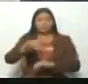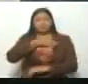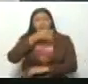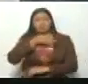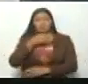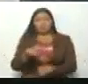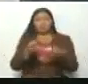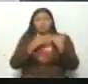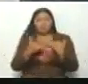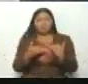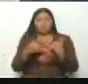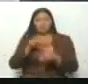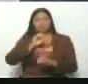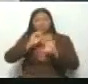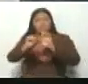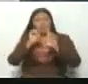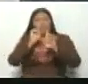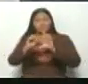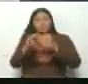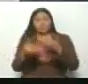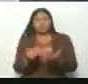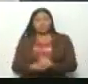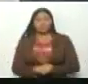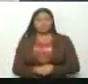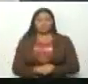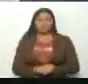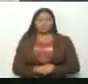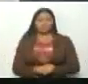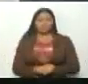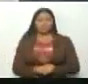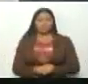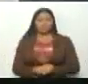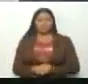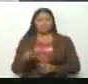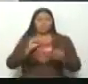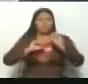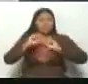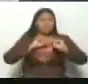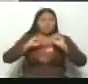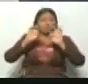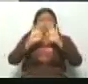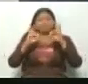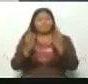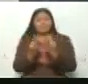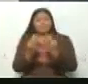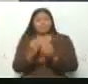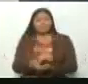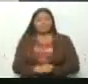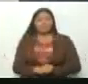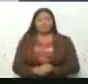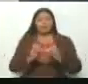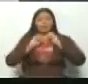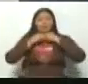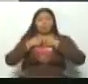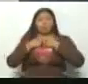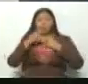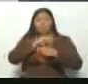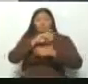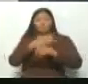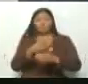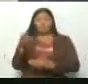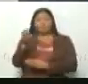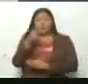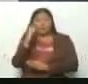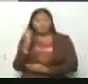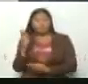sociales, representantes de Somos Venezuela, el movimiento de familias Aristóbulo Isturiz, y además nuestra Fuerza